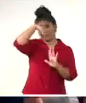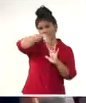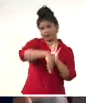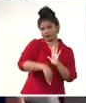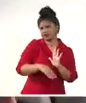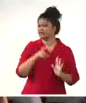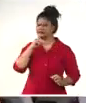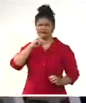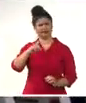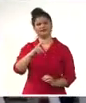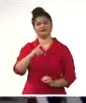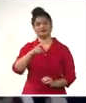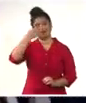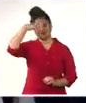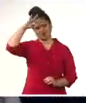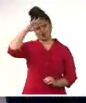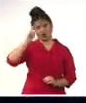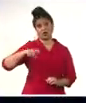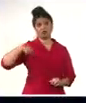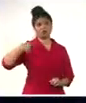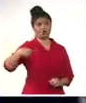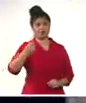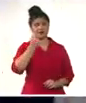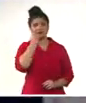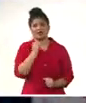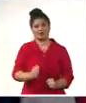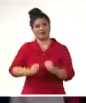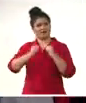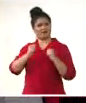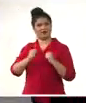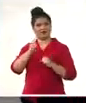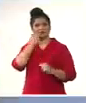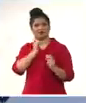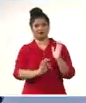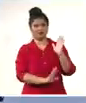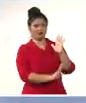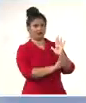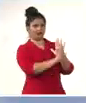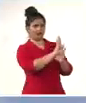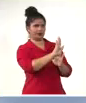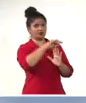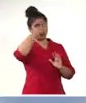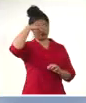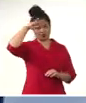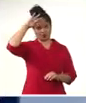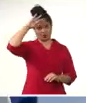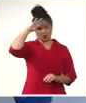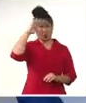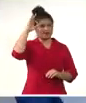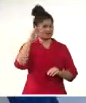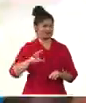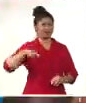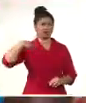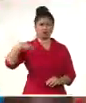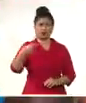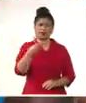las de la ineficiencia, la burocracia, la insensibilidad y el odio, para hacer una Cuba mejor.